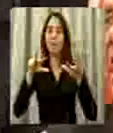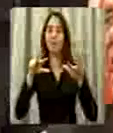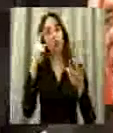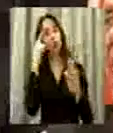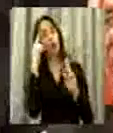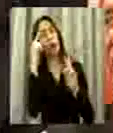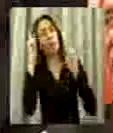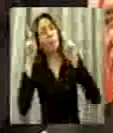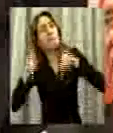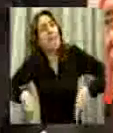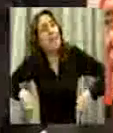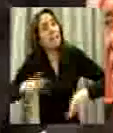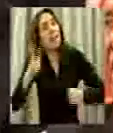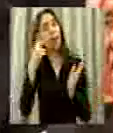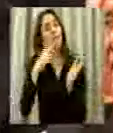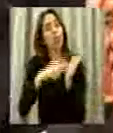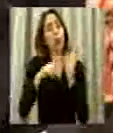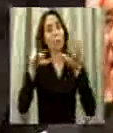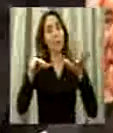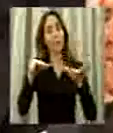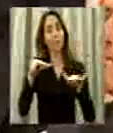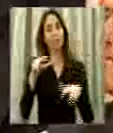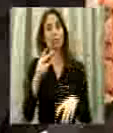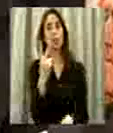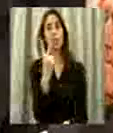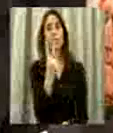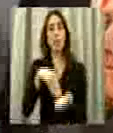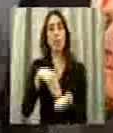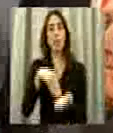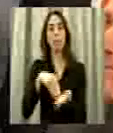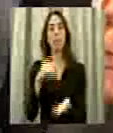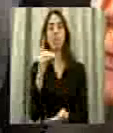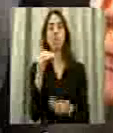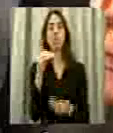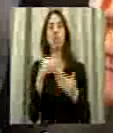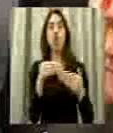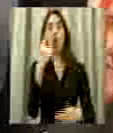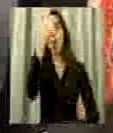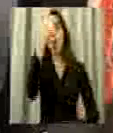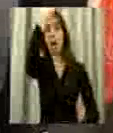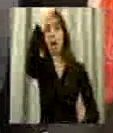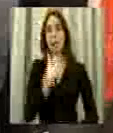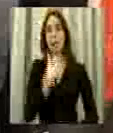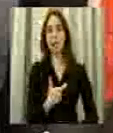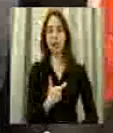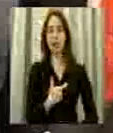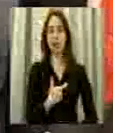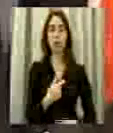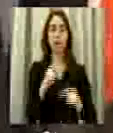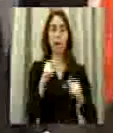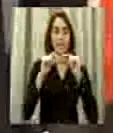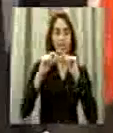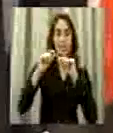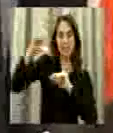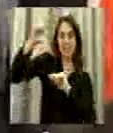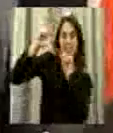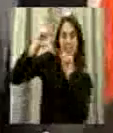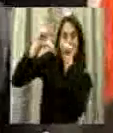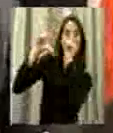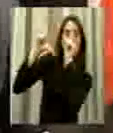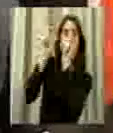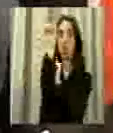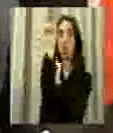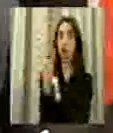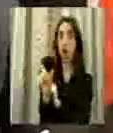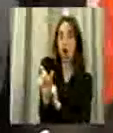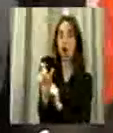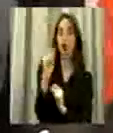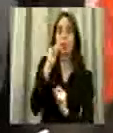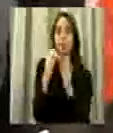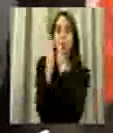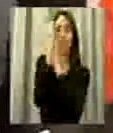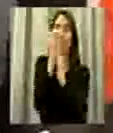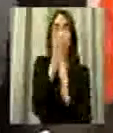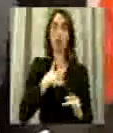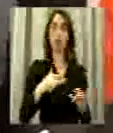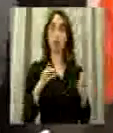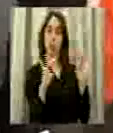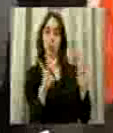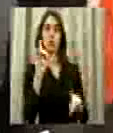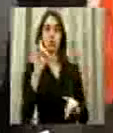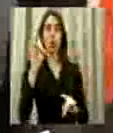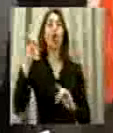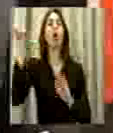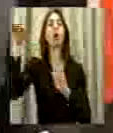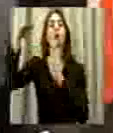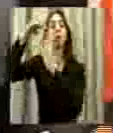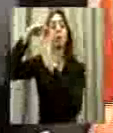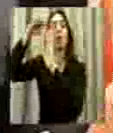puesto como meta el 2018 llegar a 22 mil dólares per cápita. Eso es el umbral del desarrollo. ¿Por qué? No porque lo fijemos nosotros, es un estándar